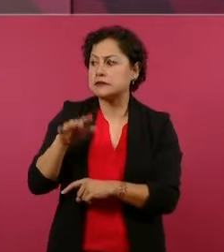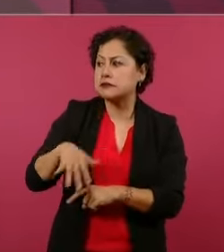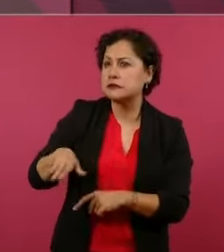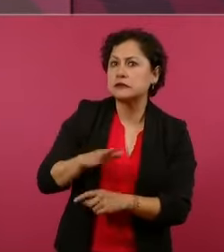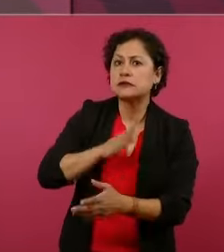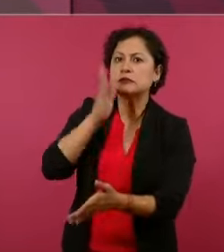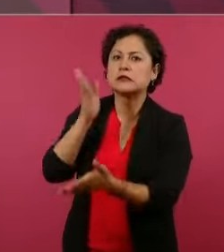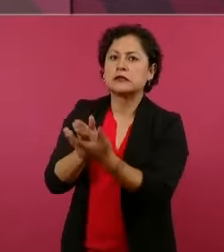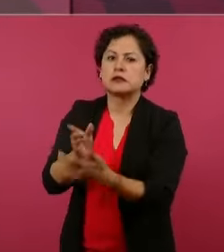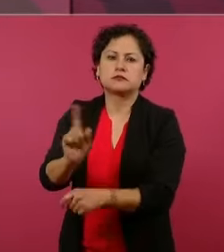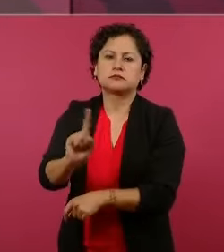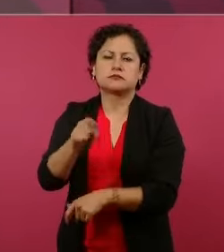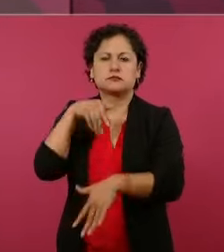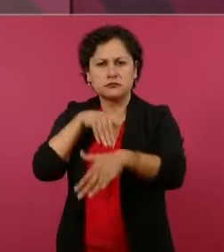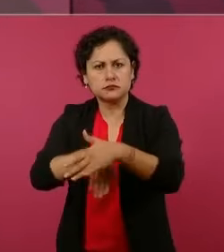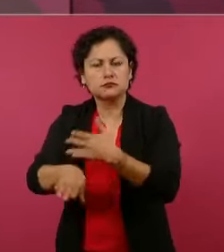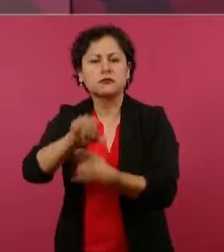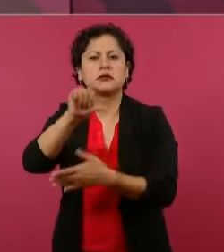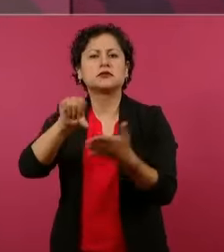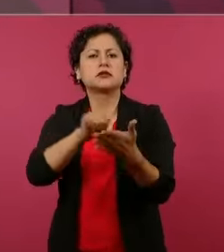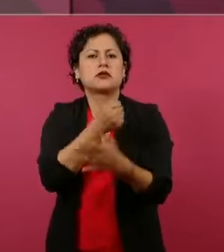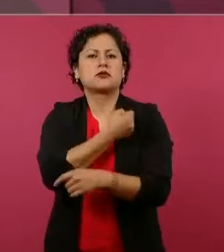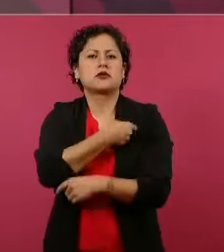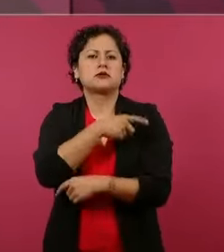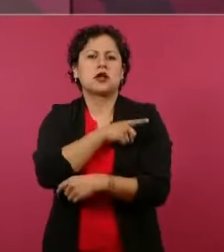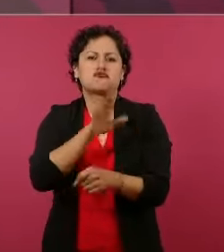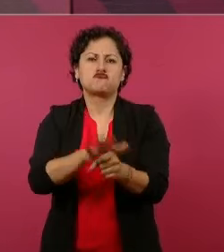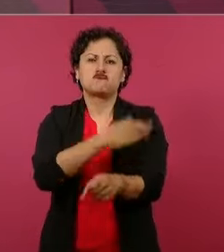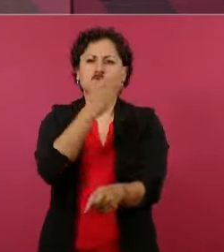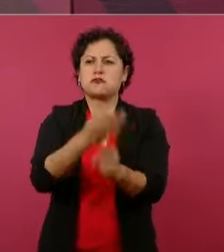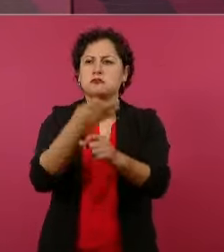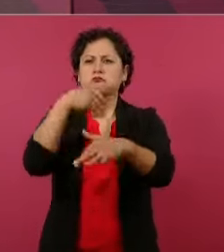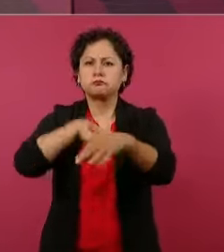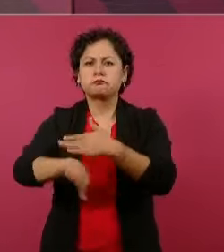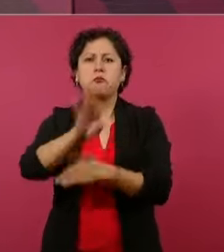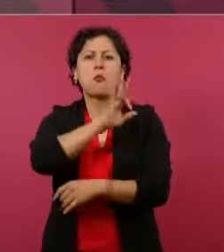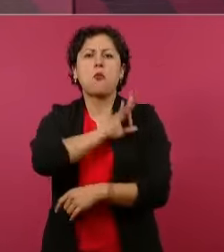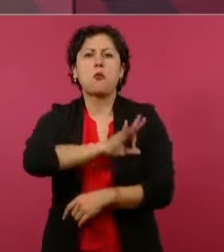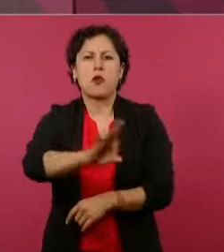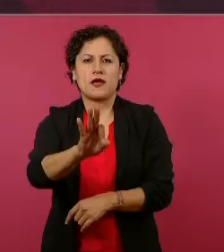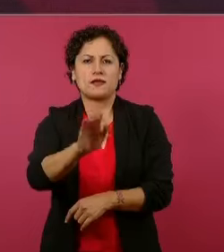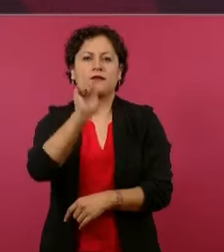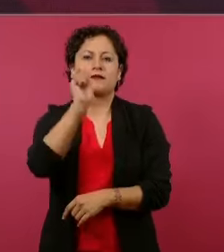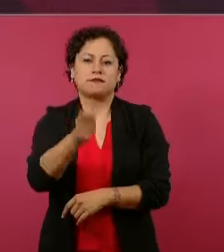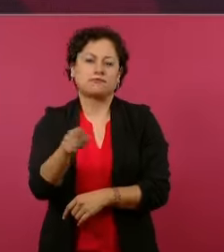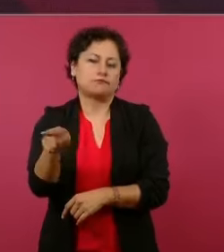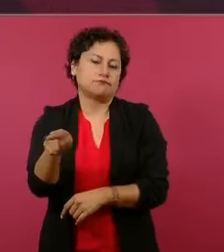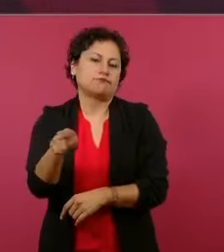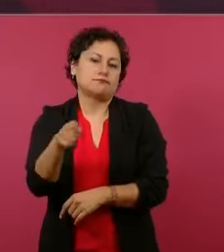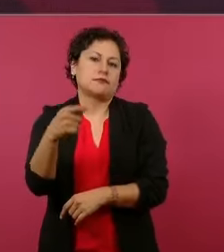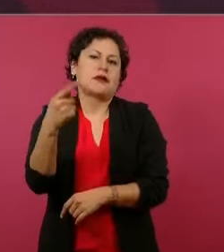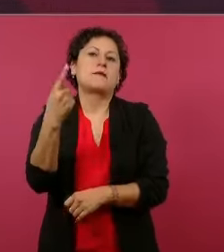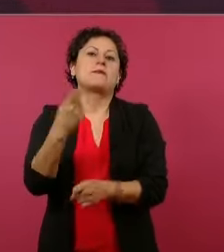en el centro de salud o sea lo que es el primer nivel de atención